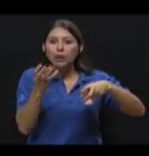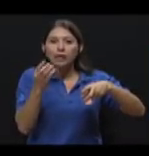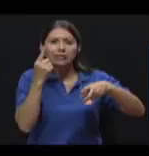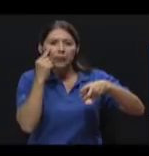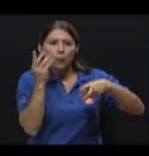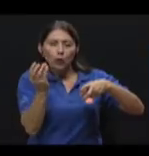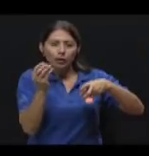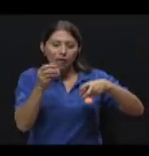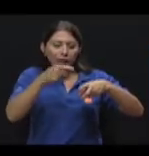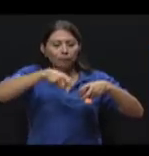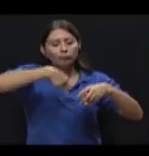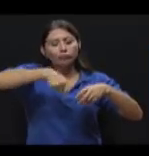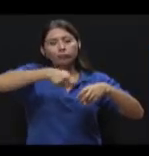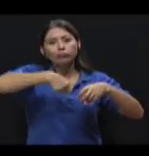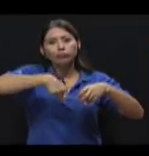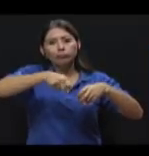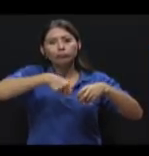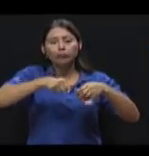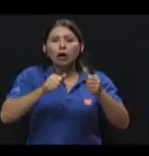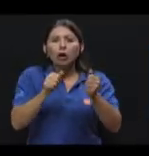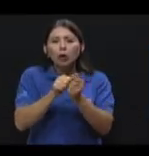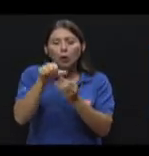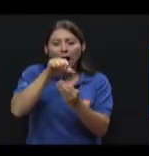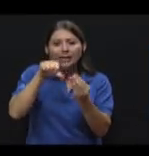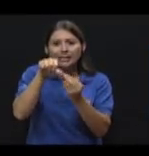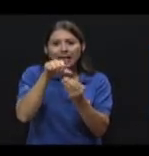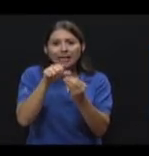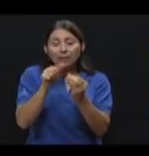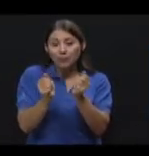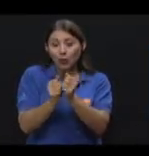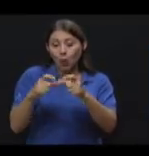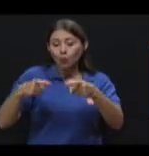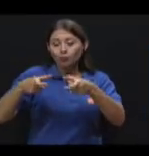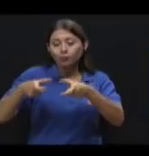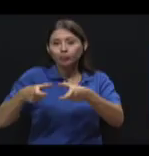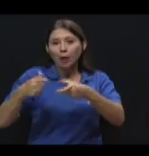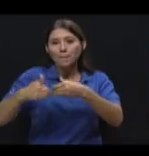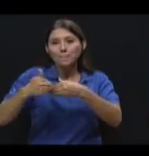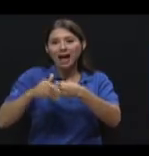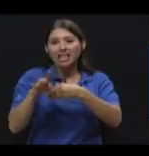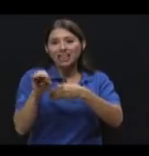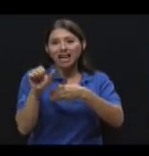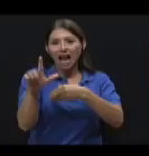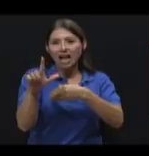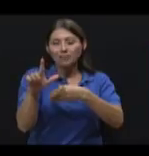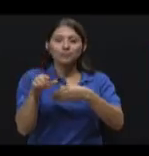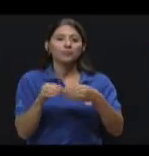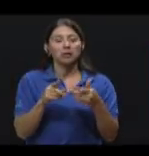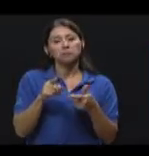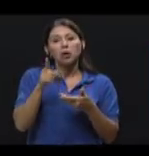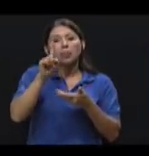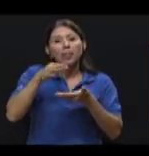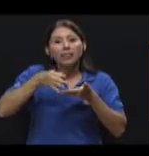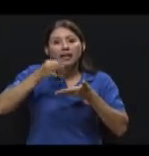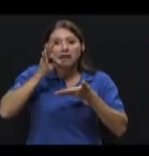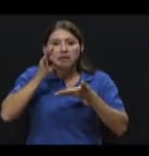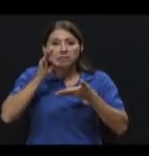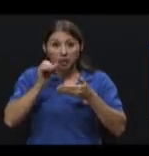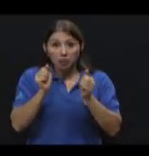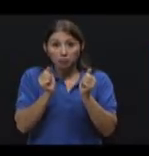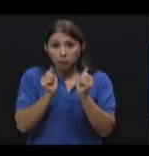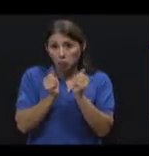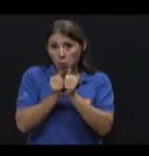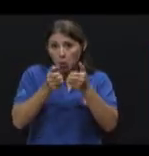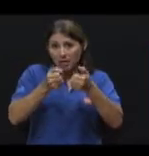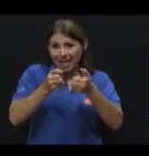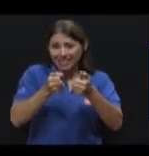aceite con una o dos tajadas de pan cuadrado integral tostado una taza de café si lo toma con